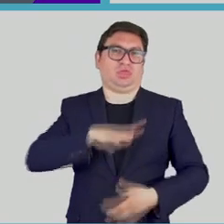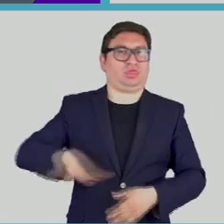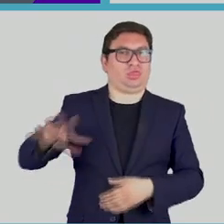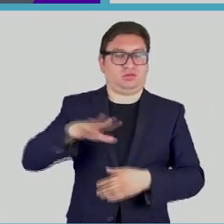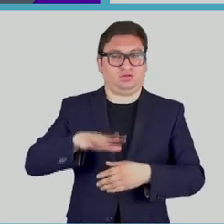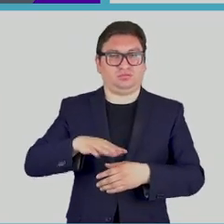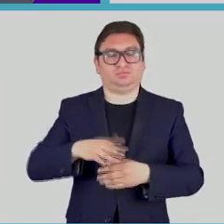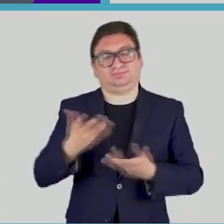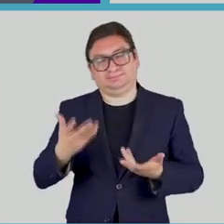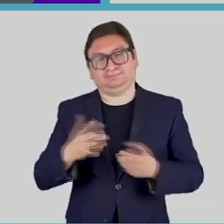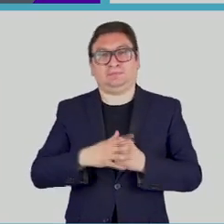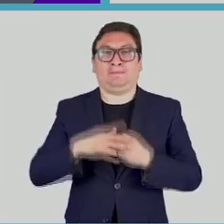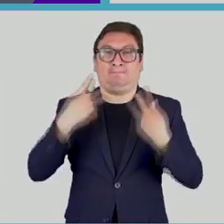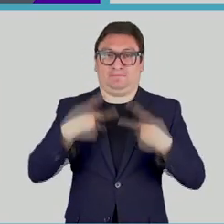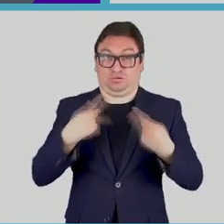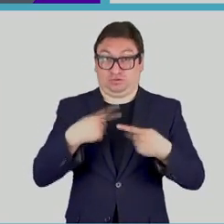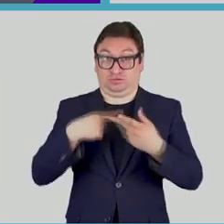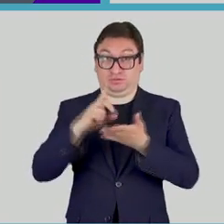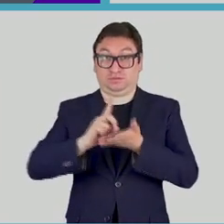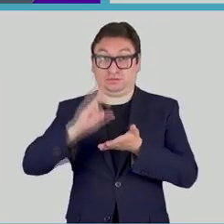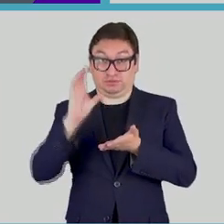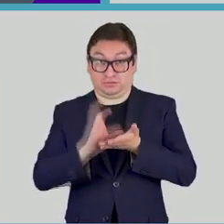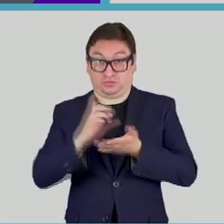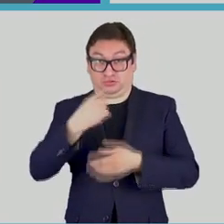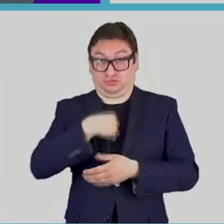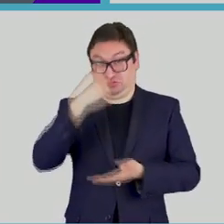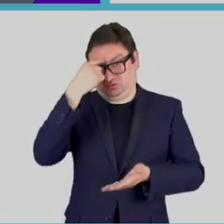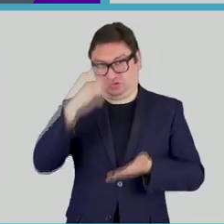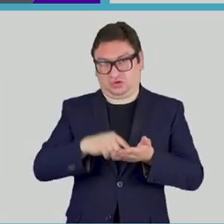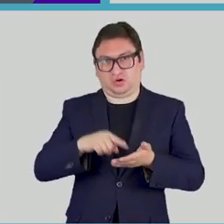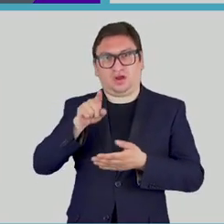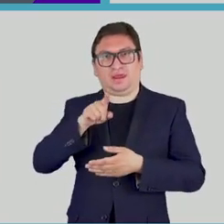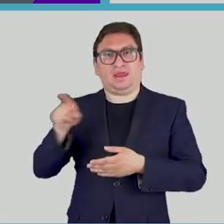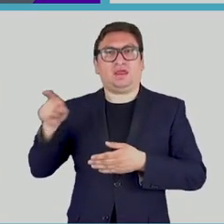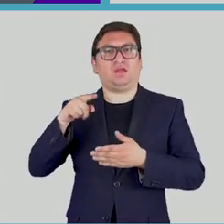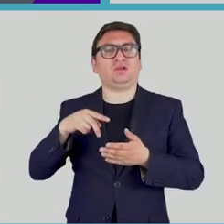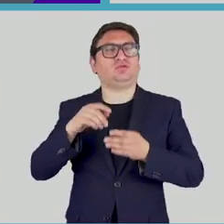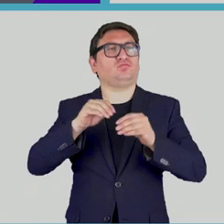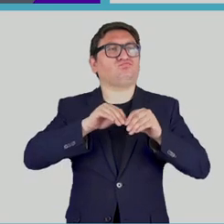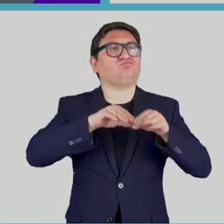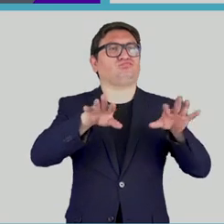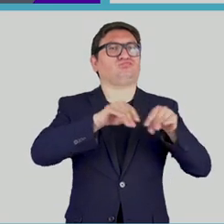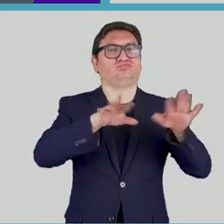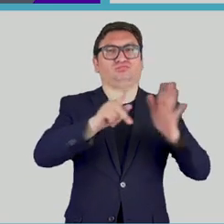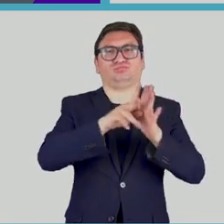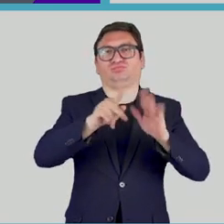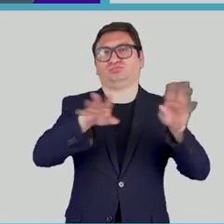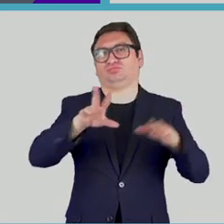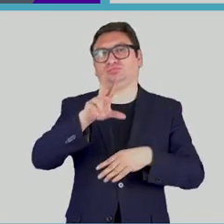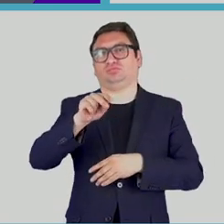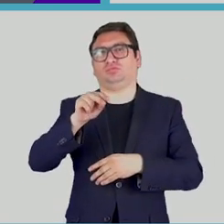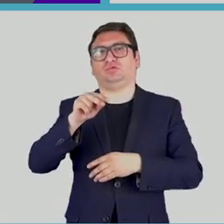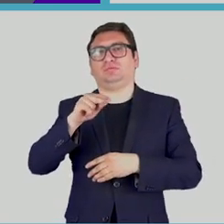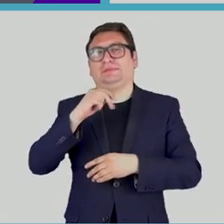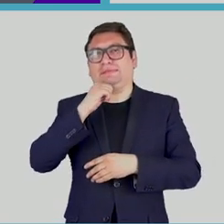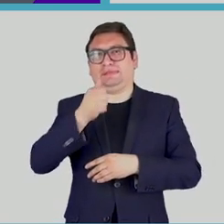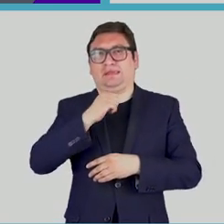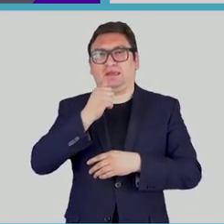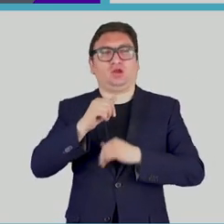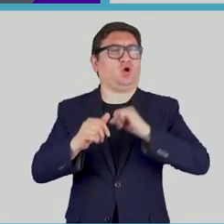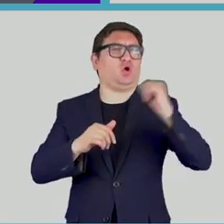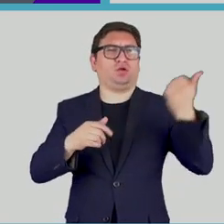bueno las personas con discapacidad Creo yo que no tienen presencia en los medios como muchos otros